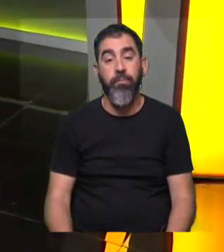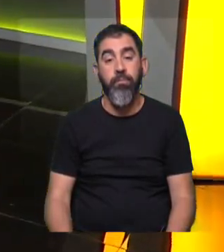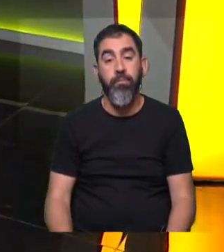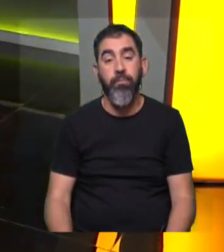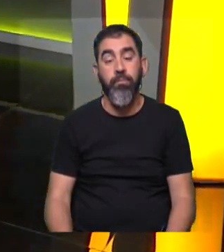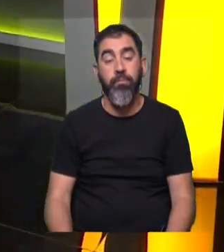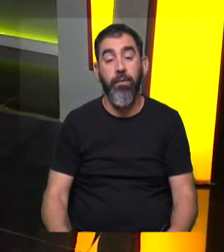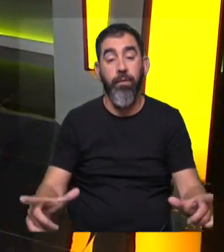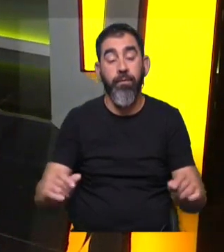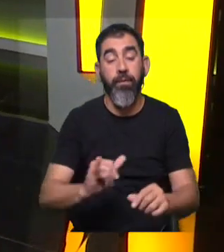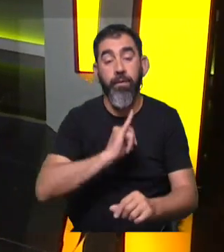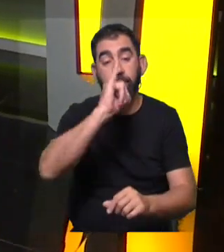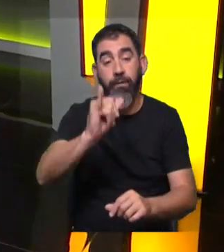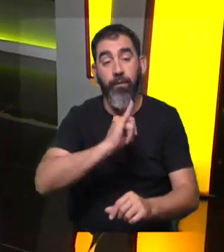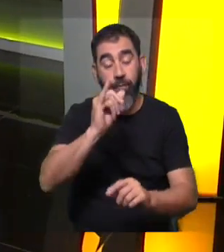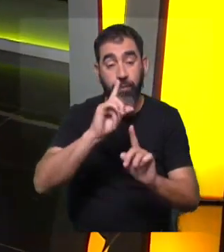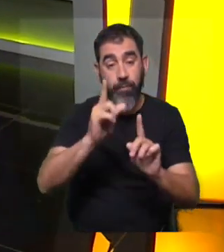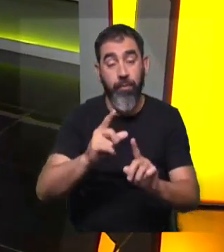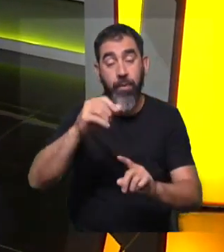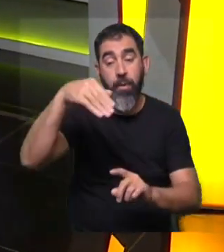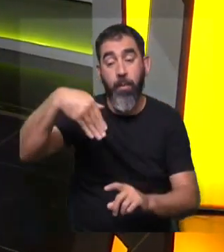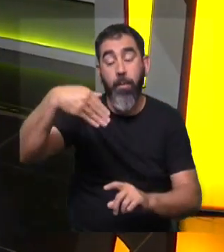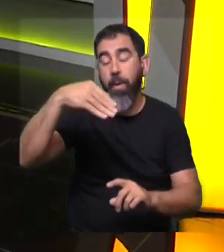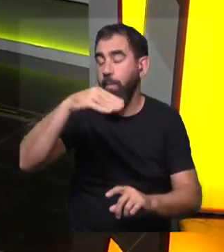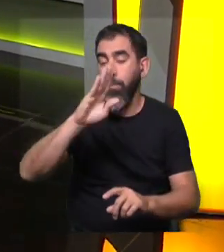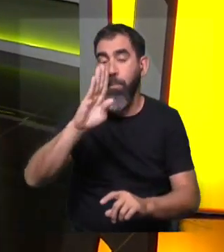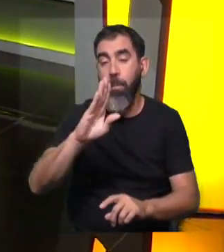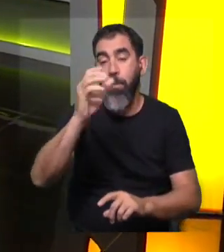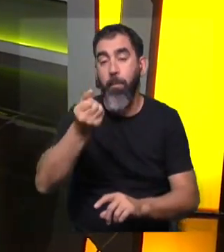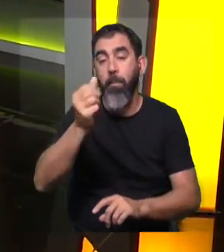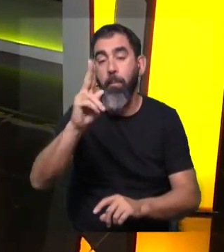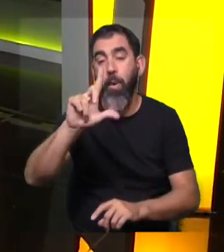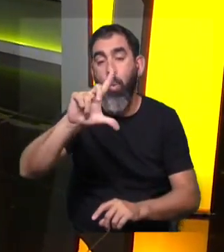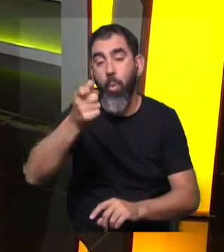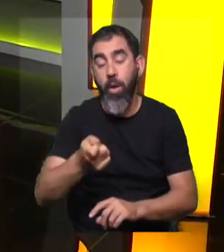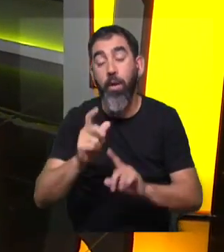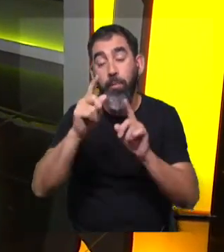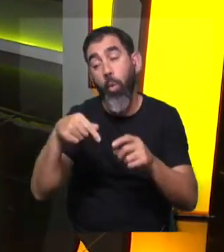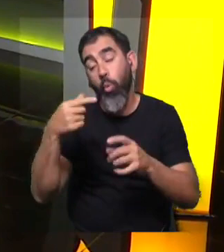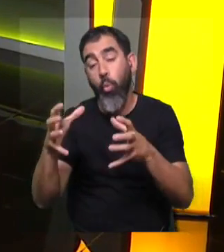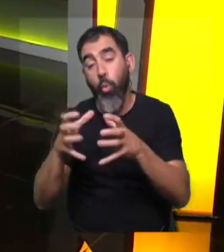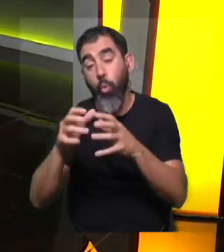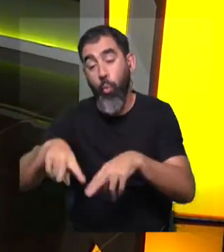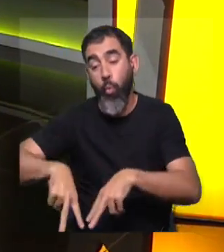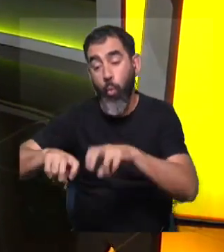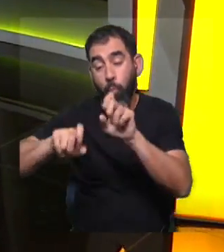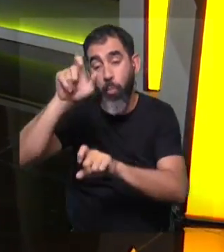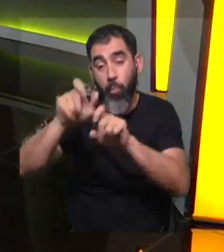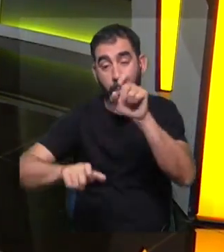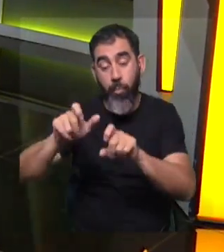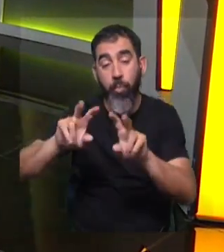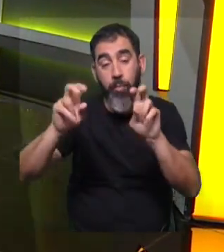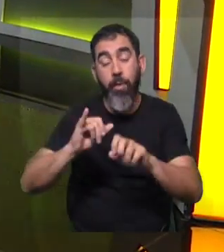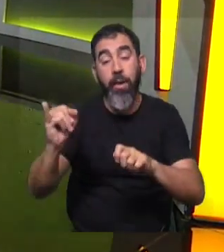Ya en el cierre de este informe, contarles que Paula Mendive, junto a otro grupo de investigadores e investigadoras que tienen que ver